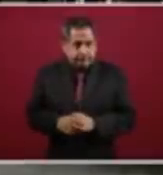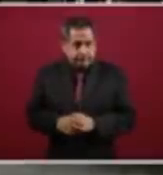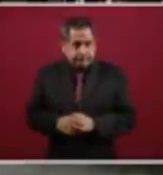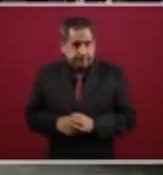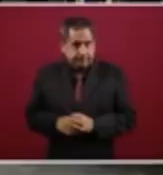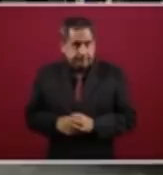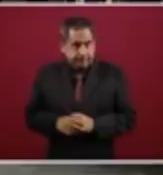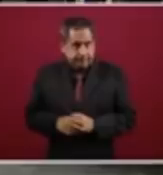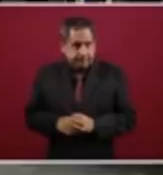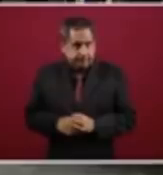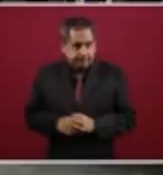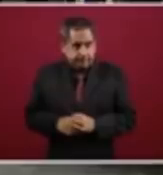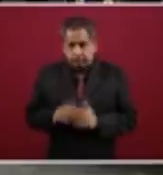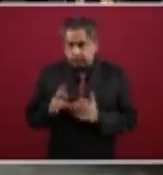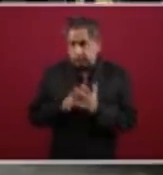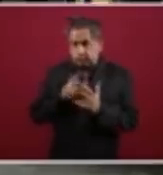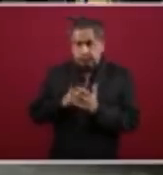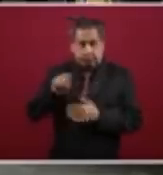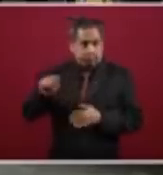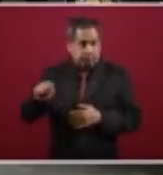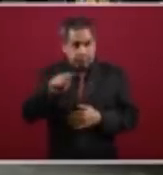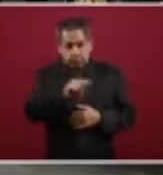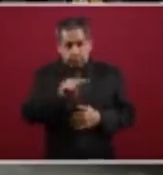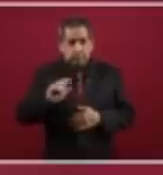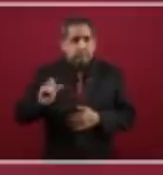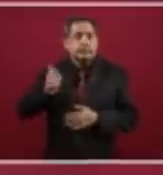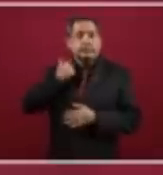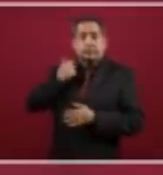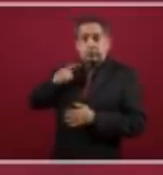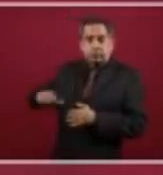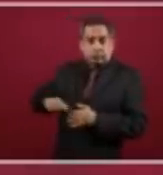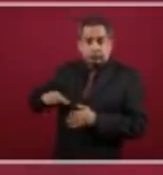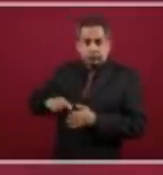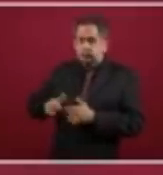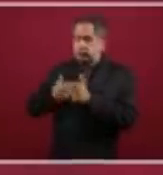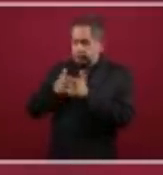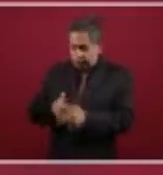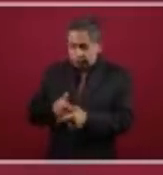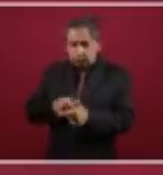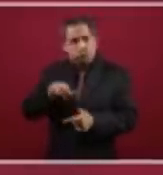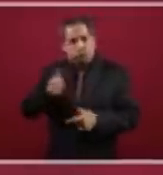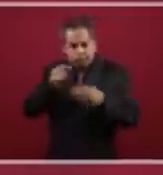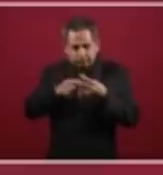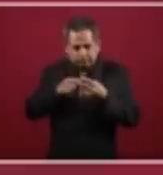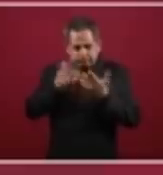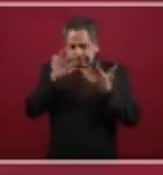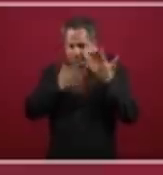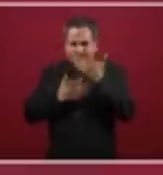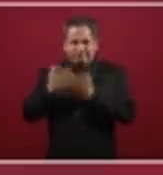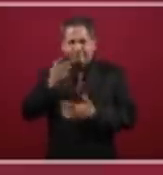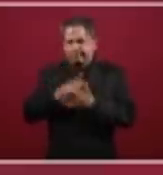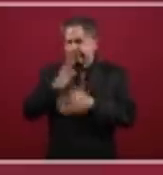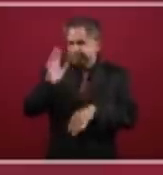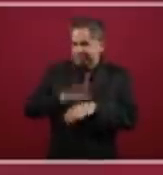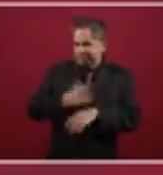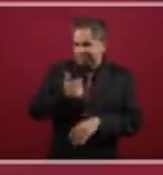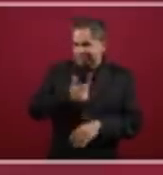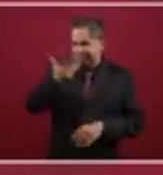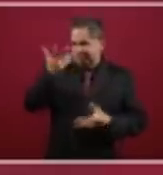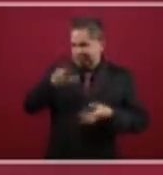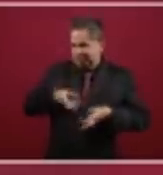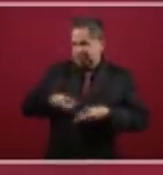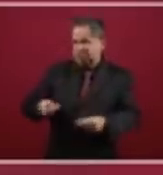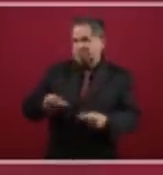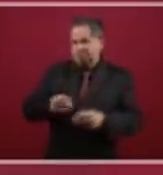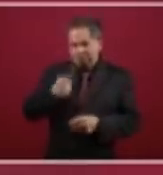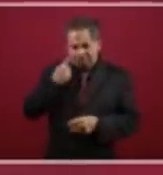se mantuvo lo que hizo la administración anterior, en otros hubo una revisión porque había sobrecostos. Entonces, en estos